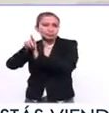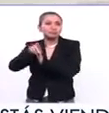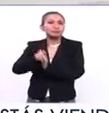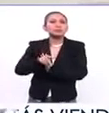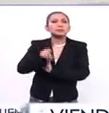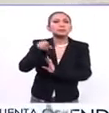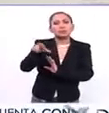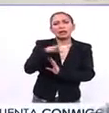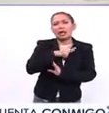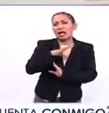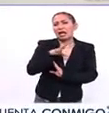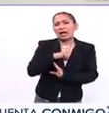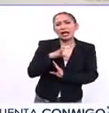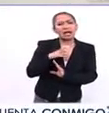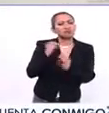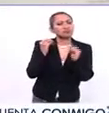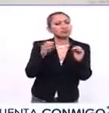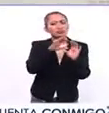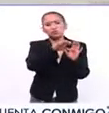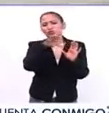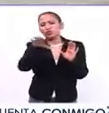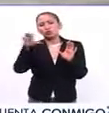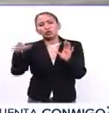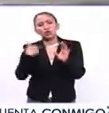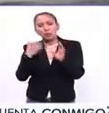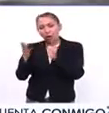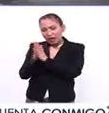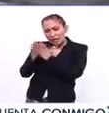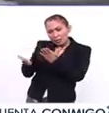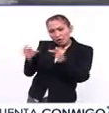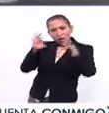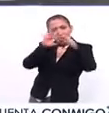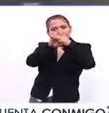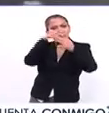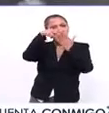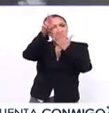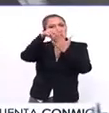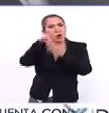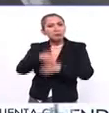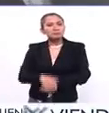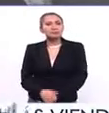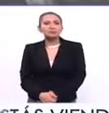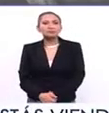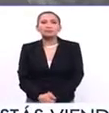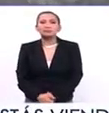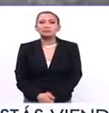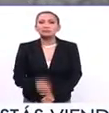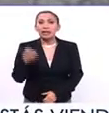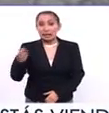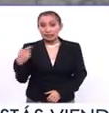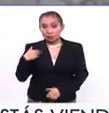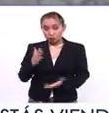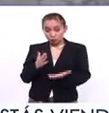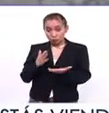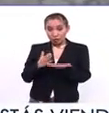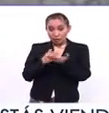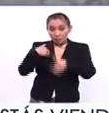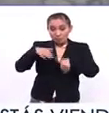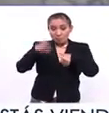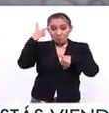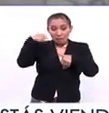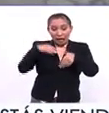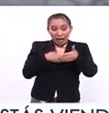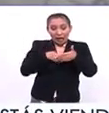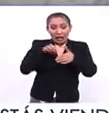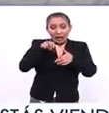Entonces hay una cantidad enorme de referencias literarias en el trabajo de ella. Ese tránsito es el de ella. Así es. Es